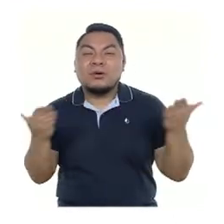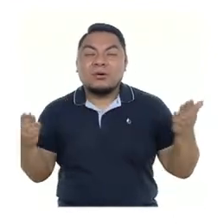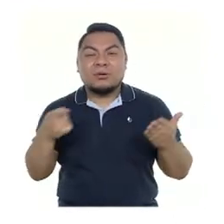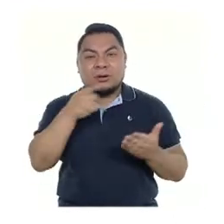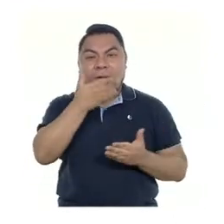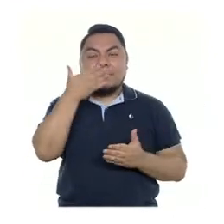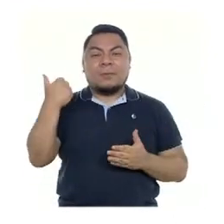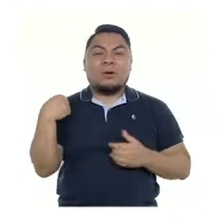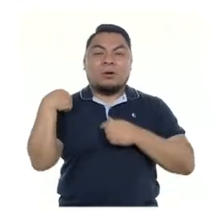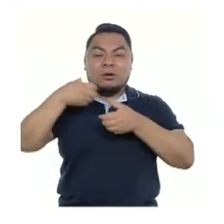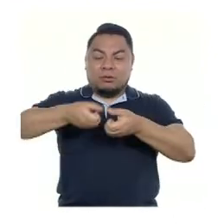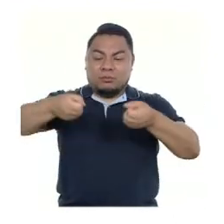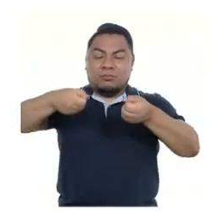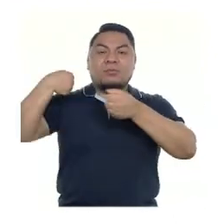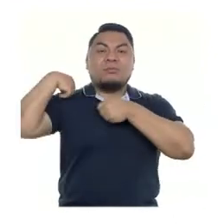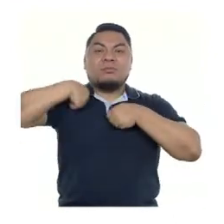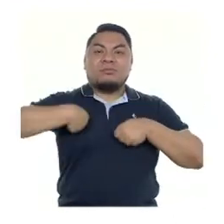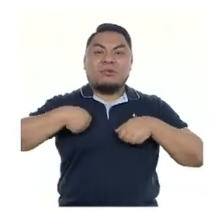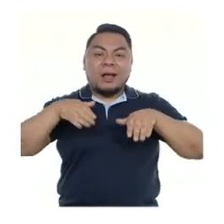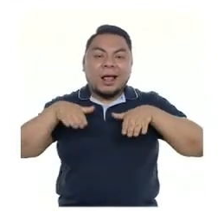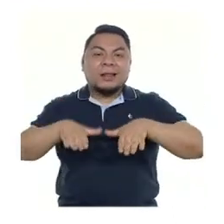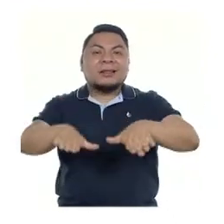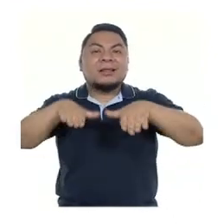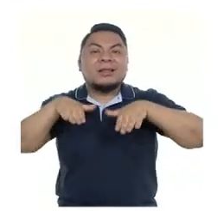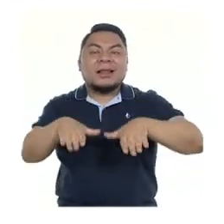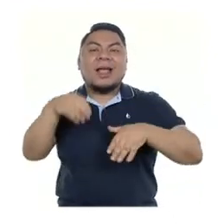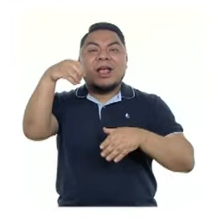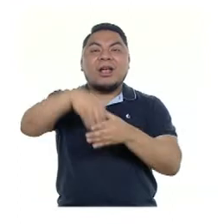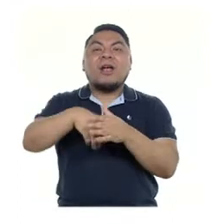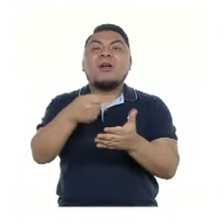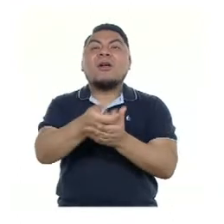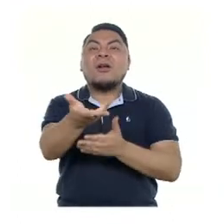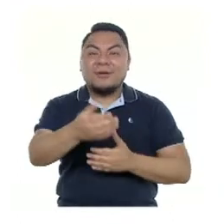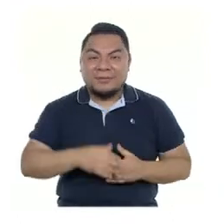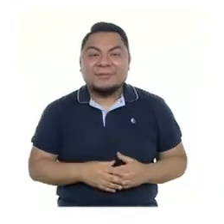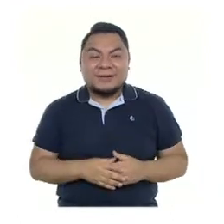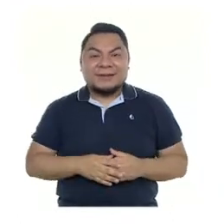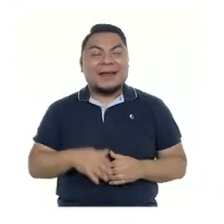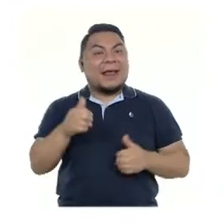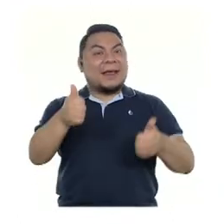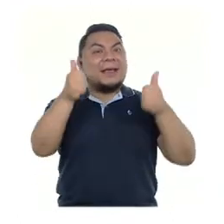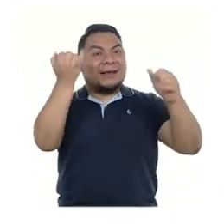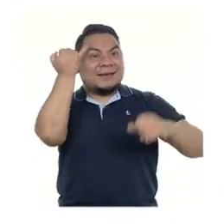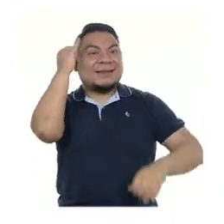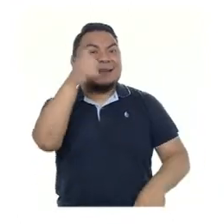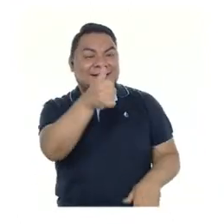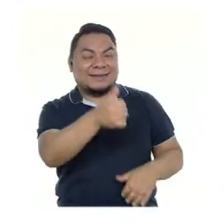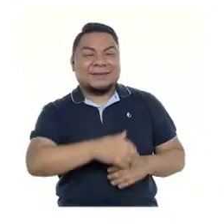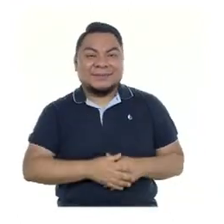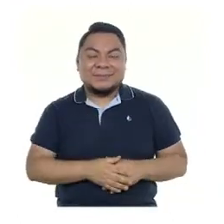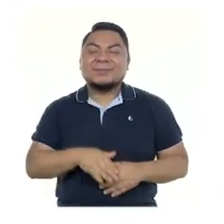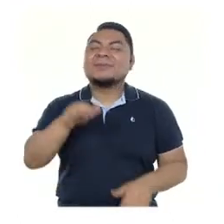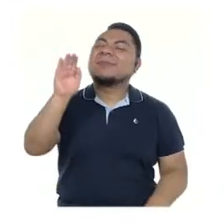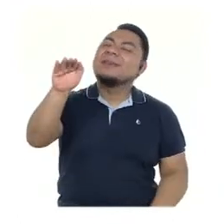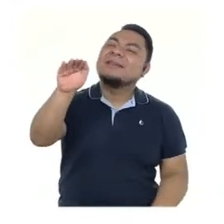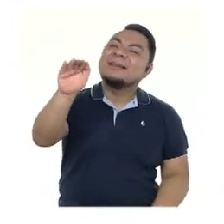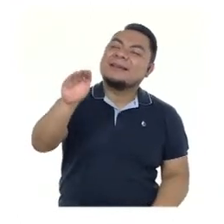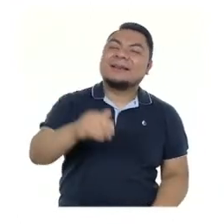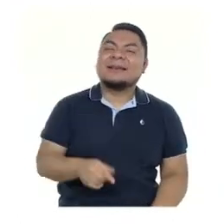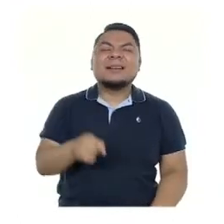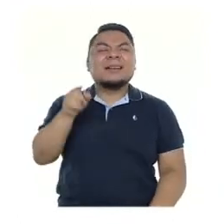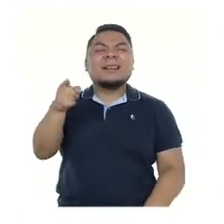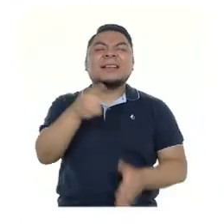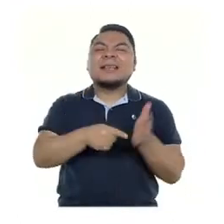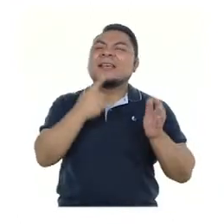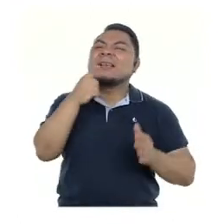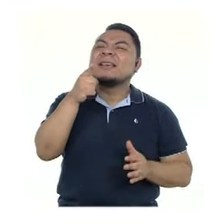una bolsa de tela para poner allí nuestras compras. ¡Gran idea, Calcetín! Fatimita, ¿qué dice